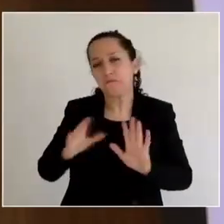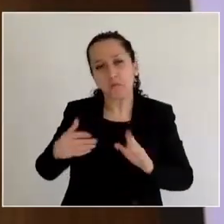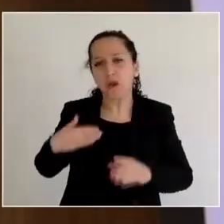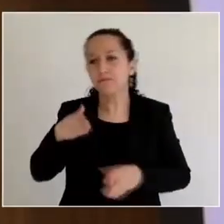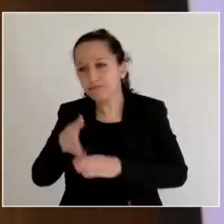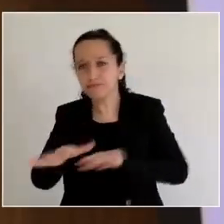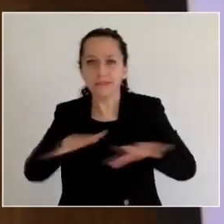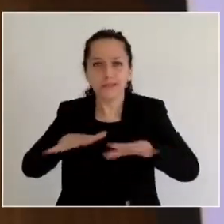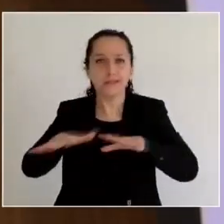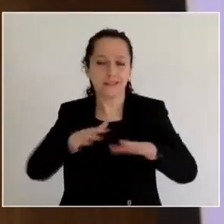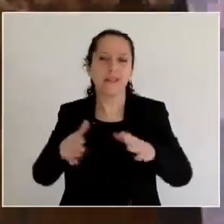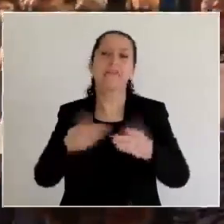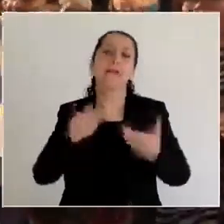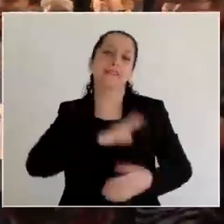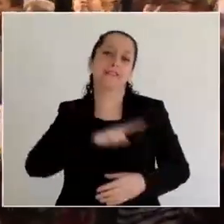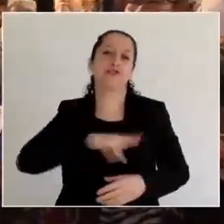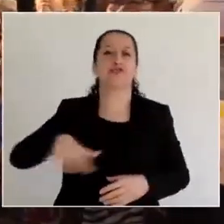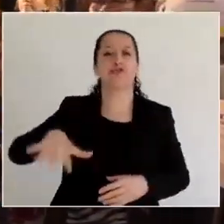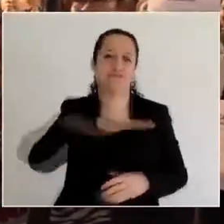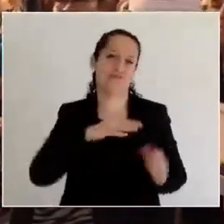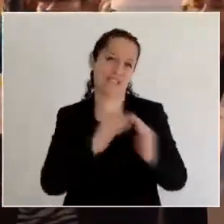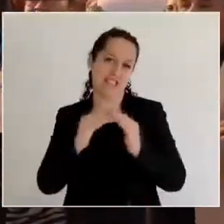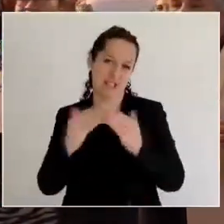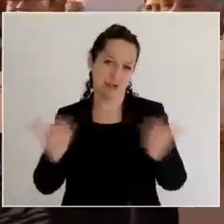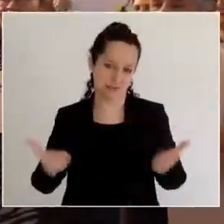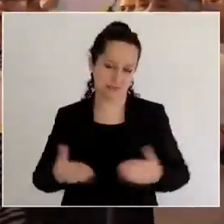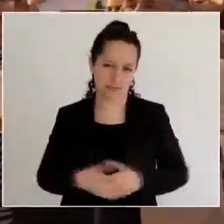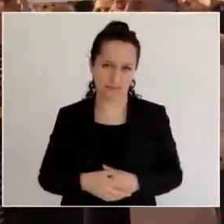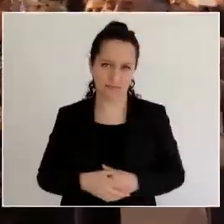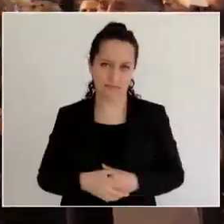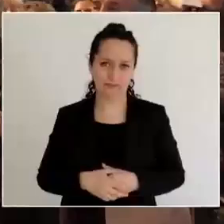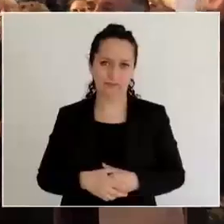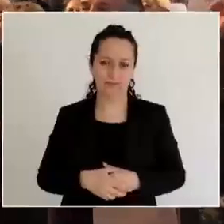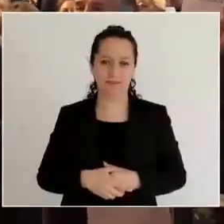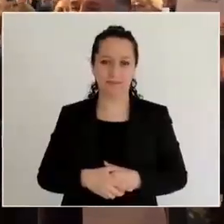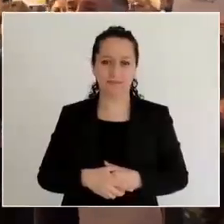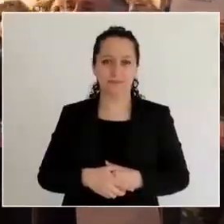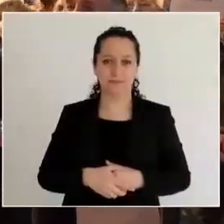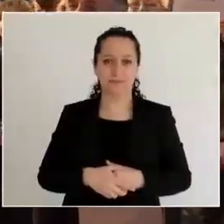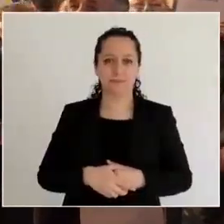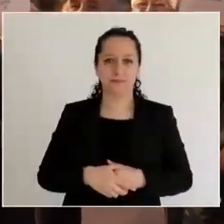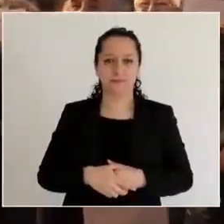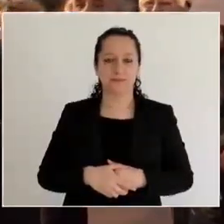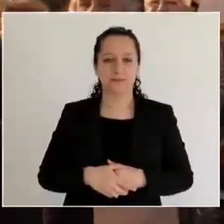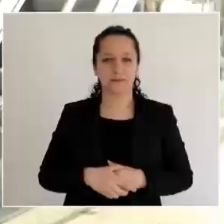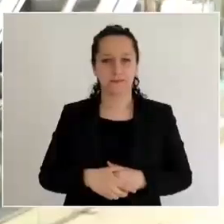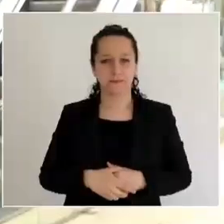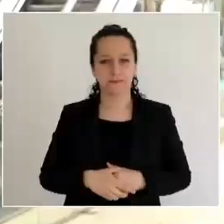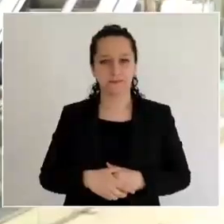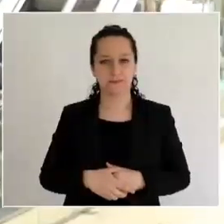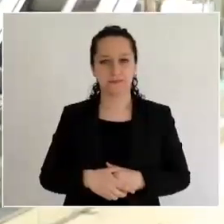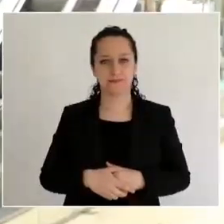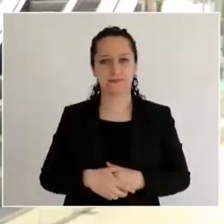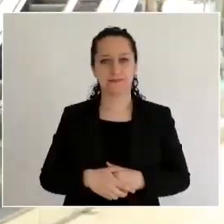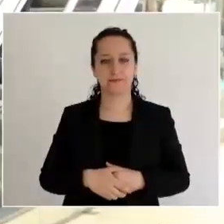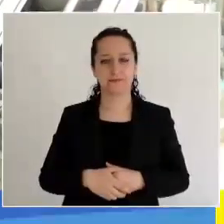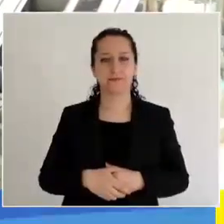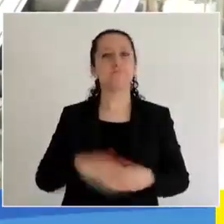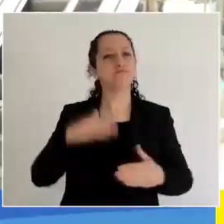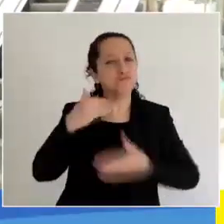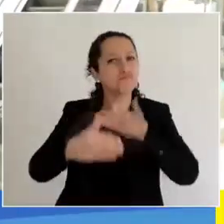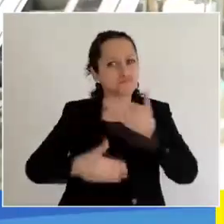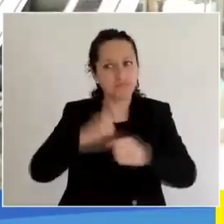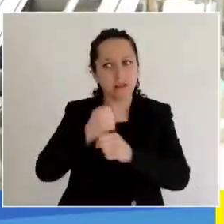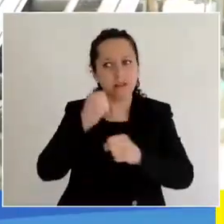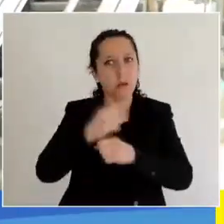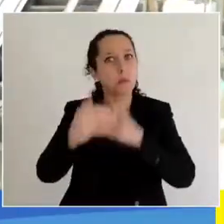beneficio de sus socios y vecinos. Águila, muchas felicidades. Un